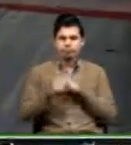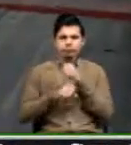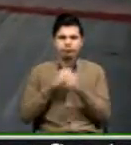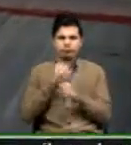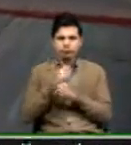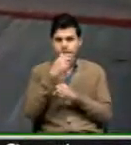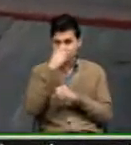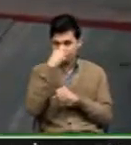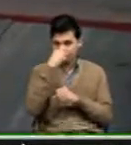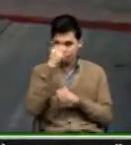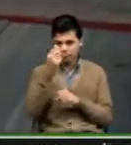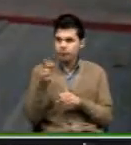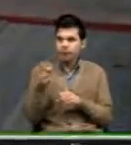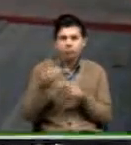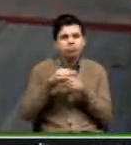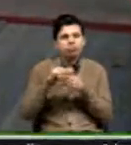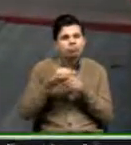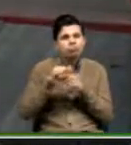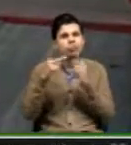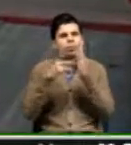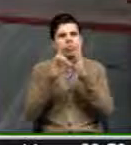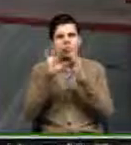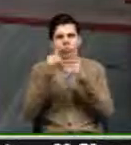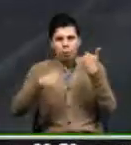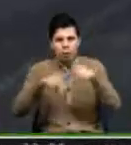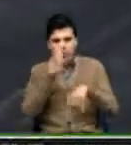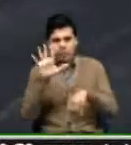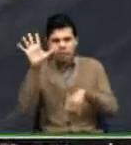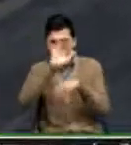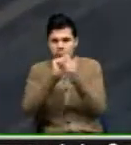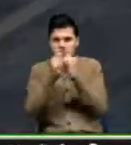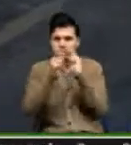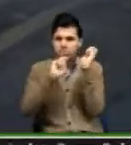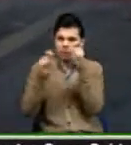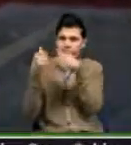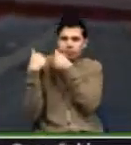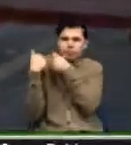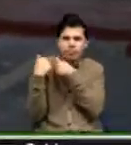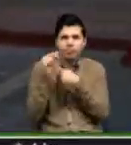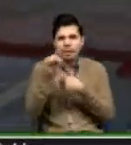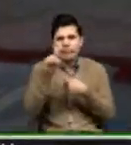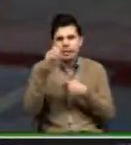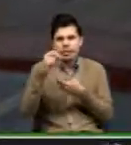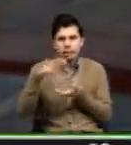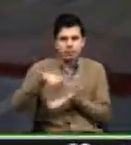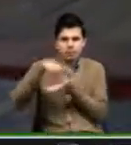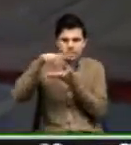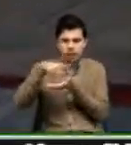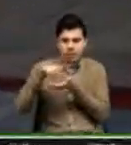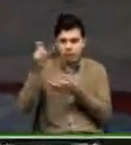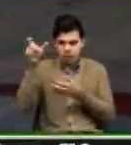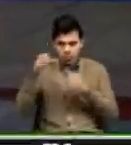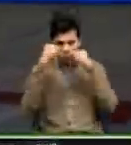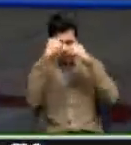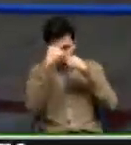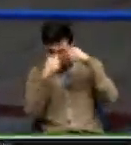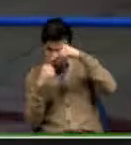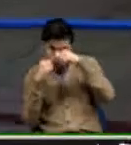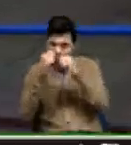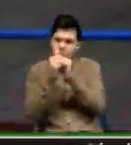y quien está clasificado a los Juegos Nacionales de 2015, representará a Santander en la categoría de 60 kilogramos. El boxeador habló de cómo se